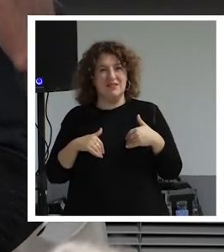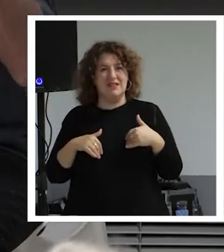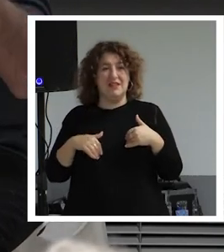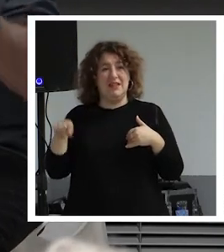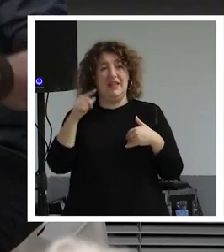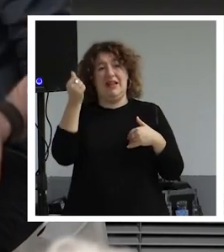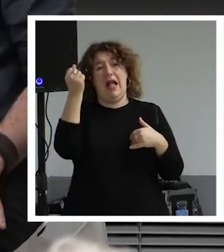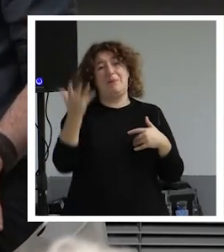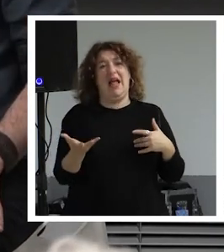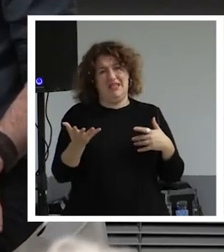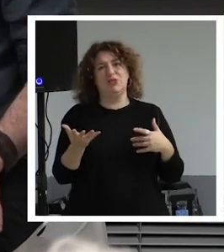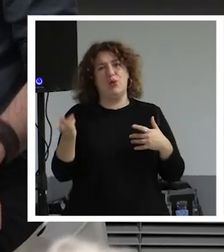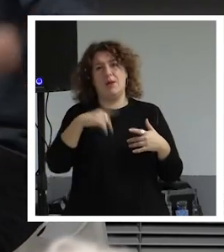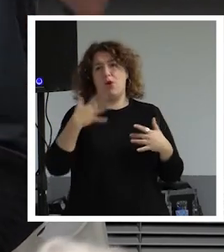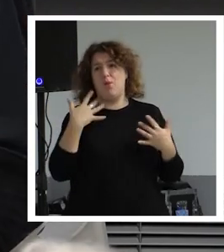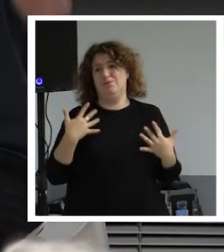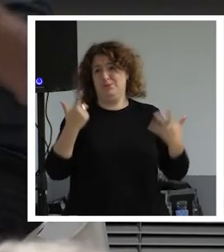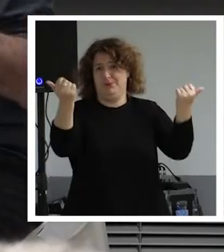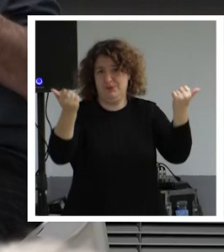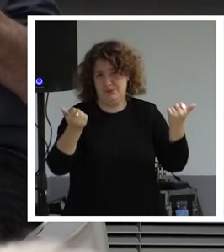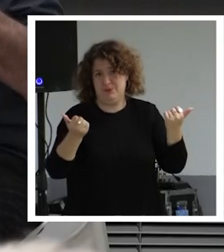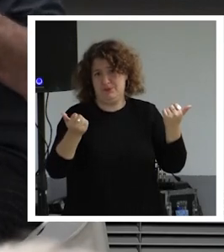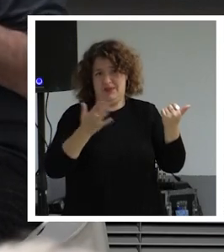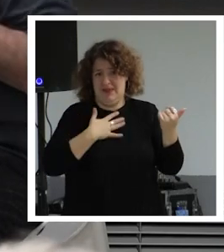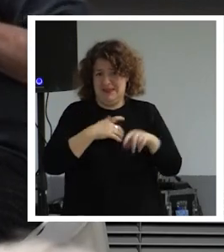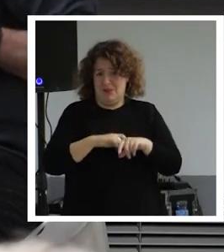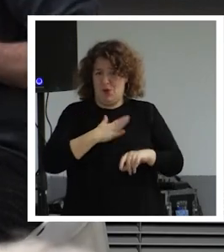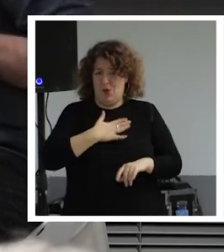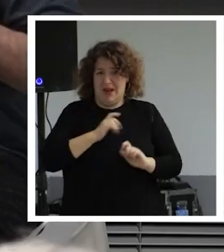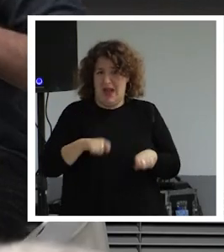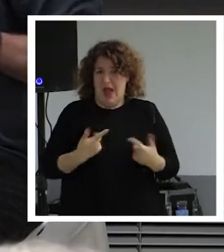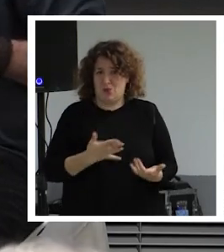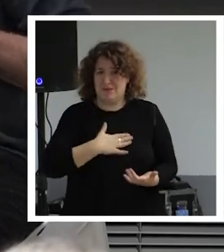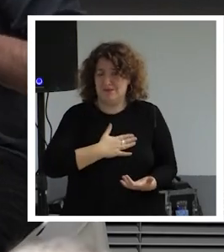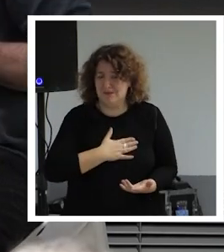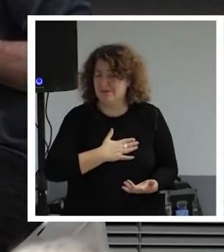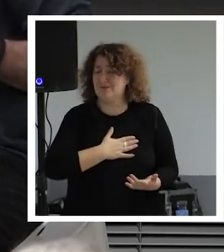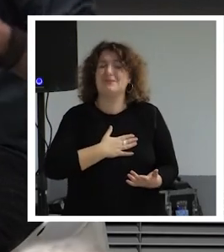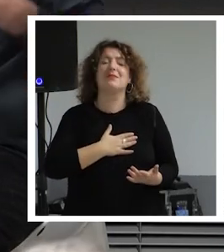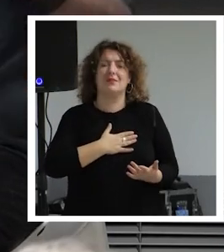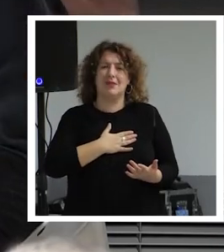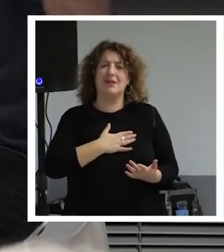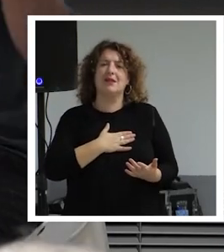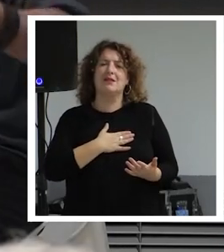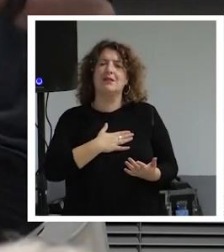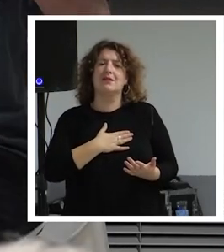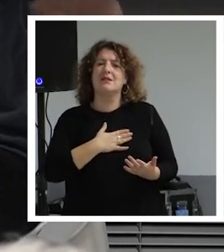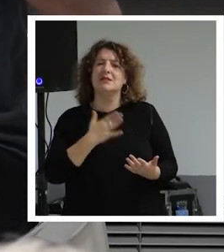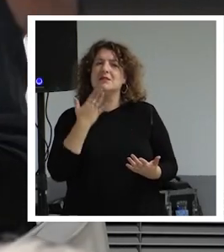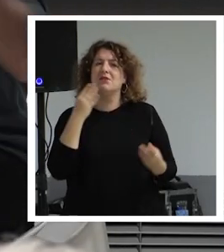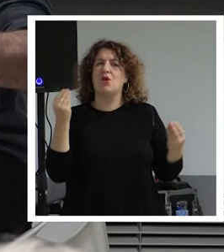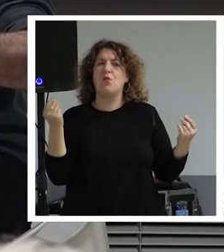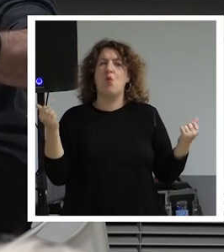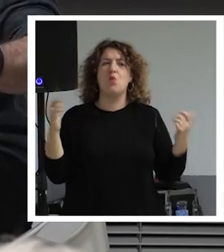una nostalgia una necesidad de algo que está vacío en nosotros y que la sociedad del